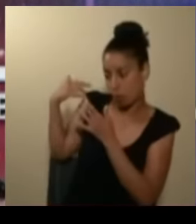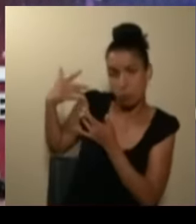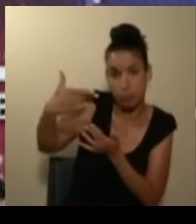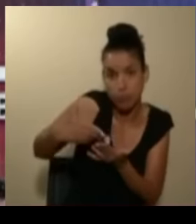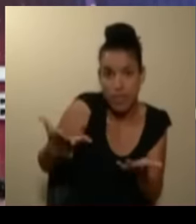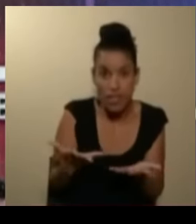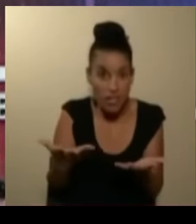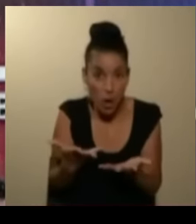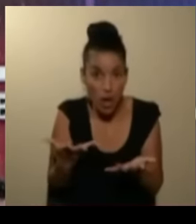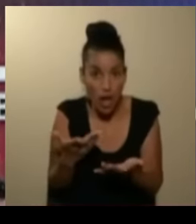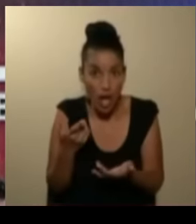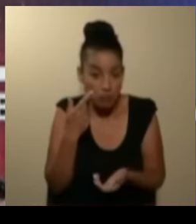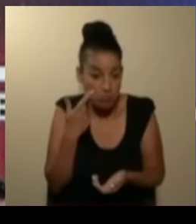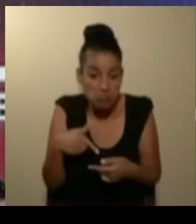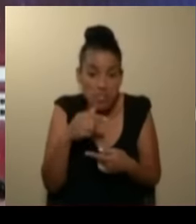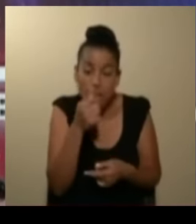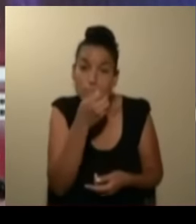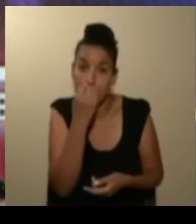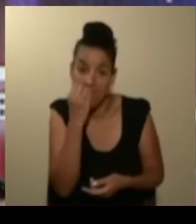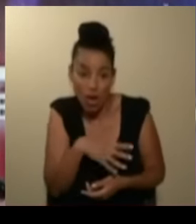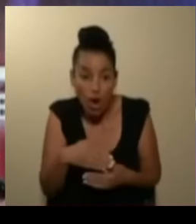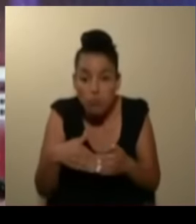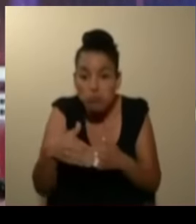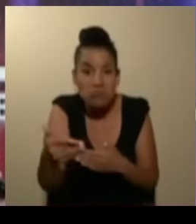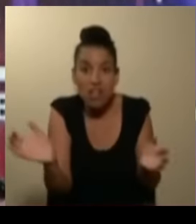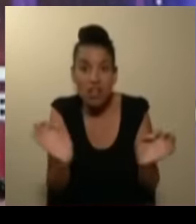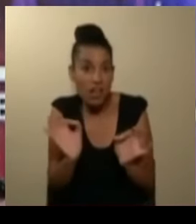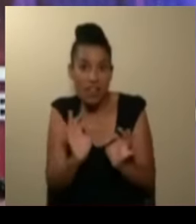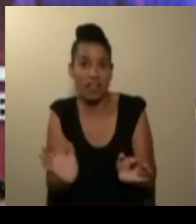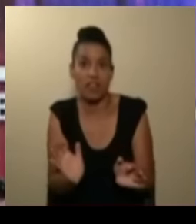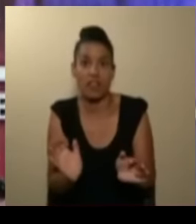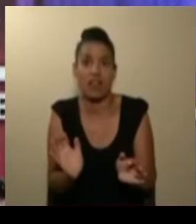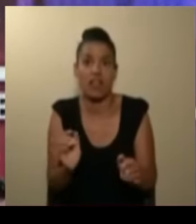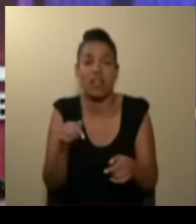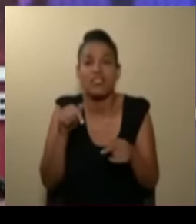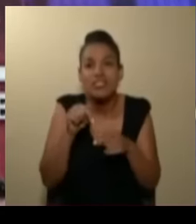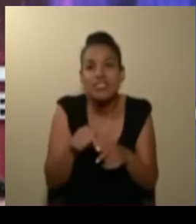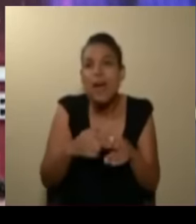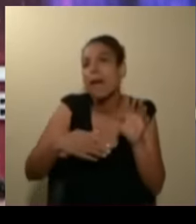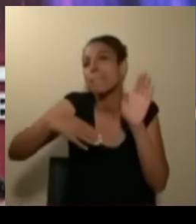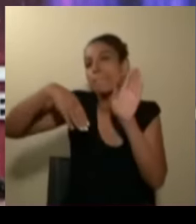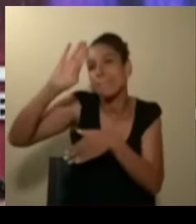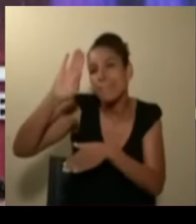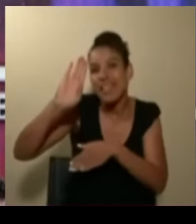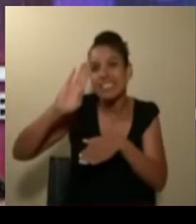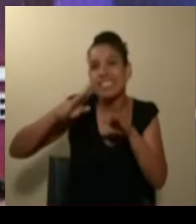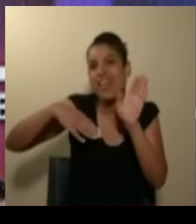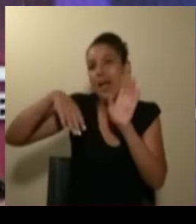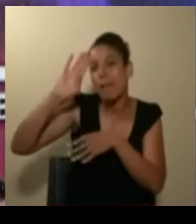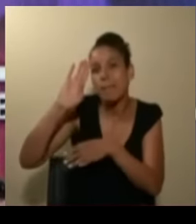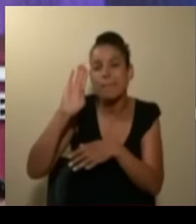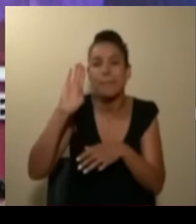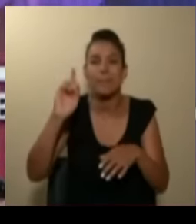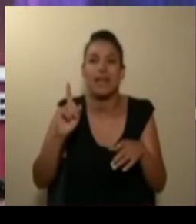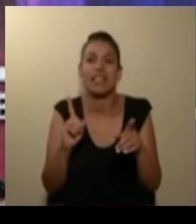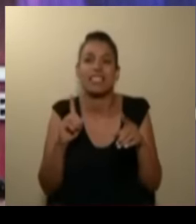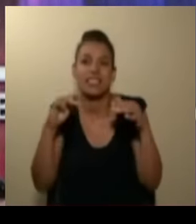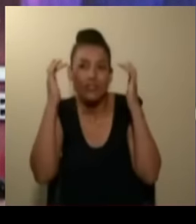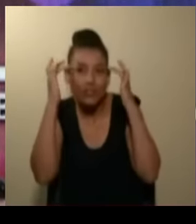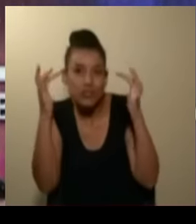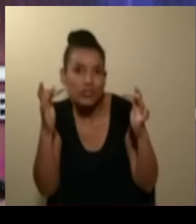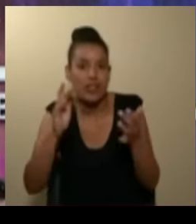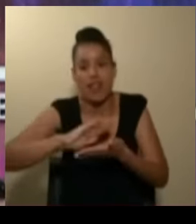procedimientos. Realmente esto es lo que ayuda a sembrar más ofertas universitarias, a que las ceibalitas abran más ventanas